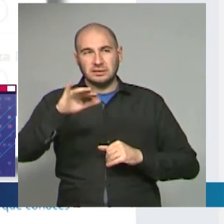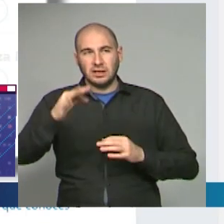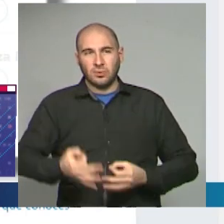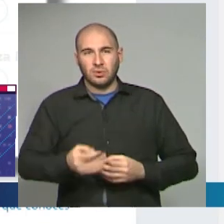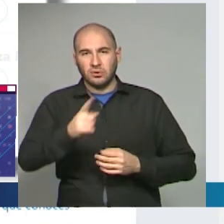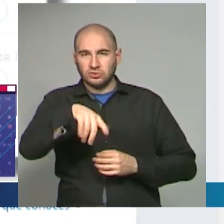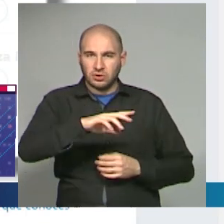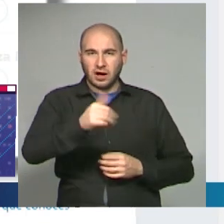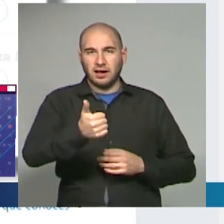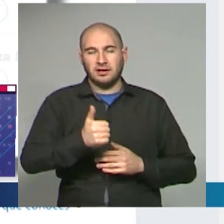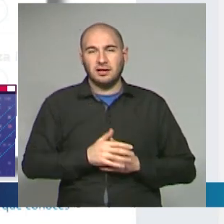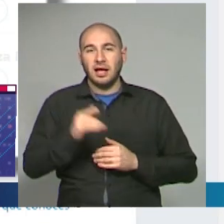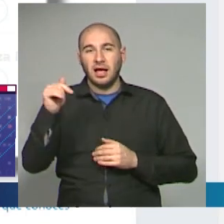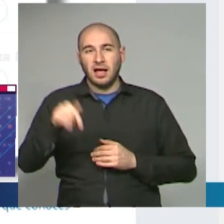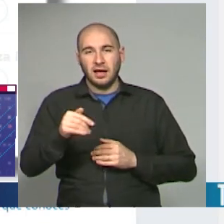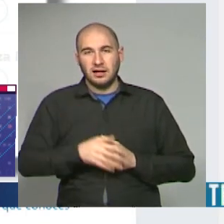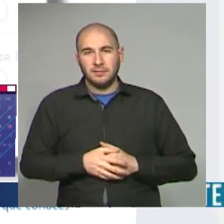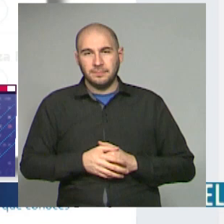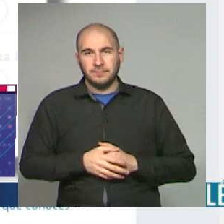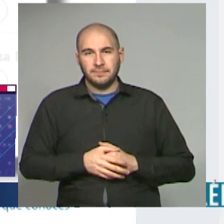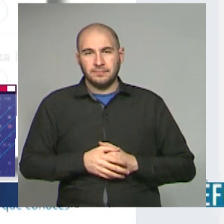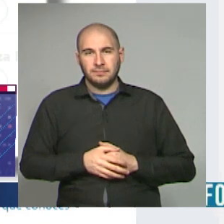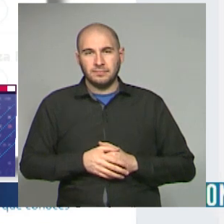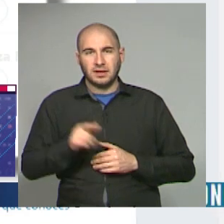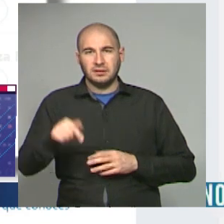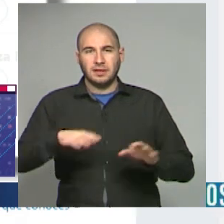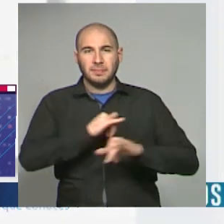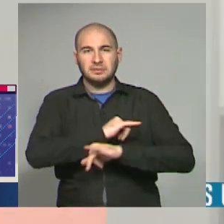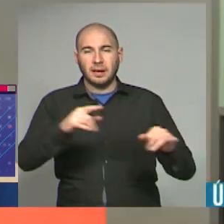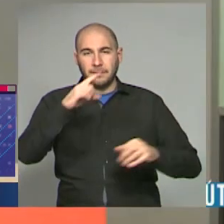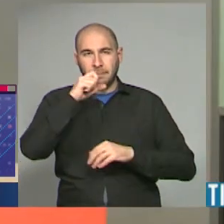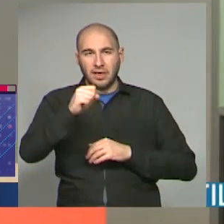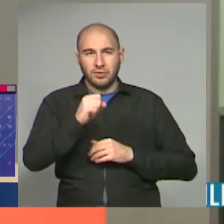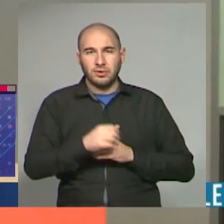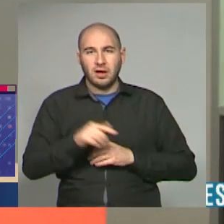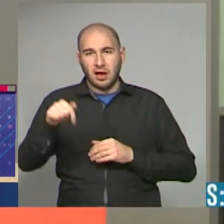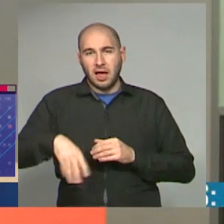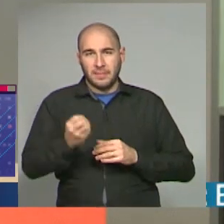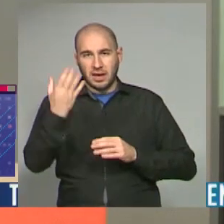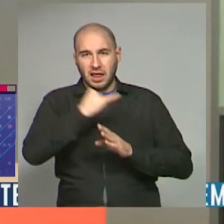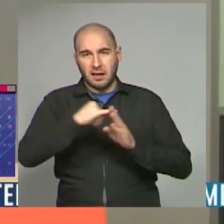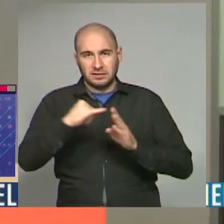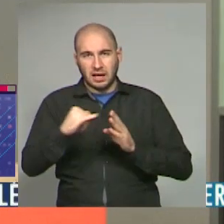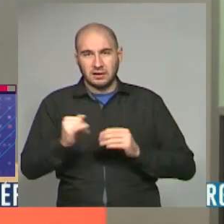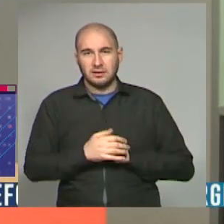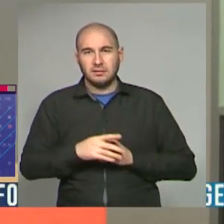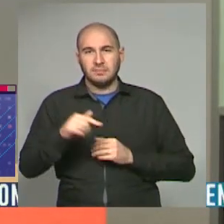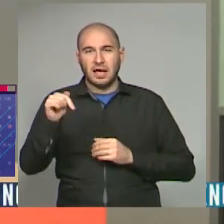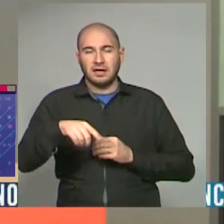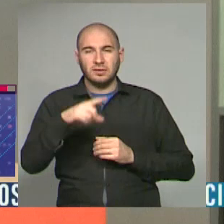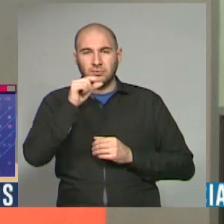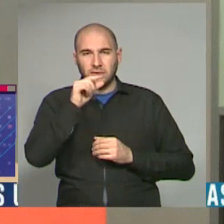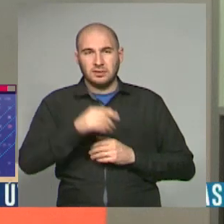paz. Venceremos. Ese fue el mensaje de Nicolás Maduro a media mañana a través de